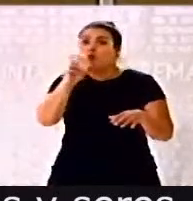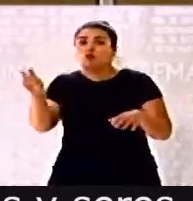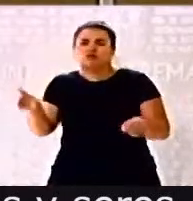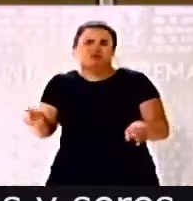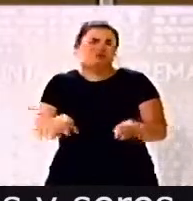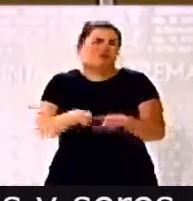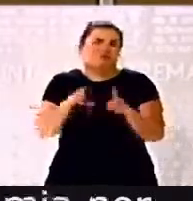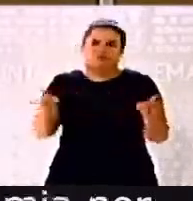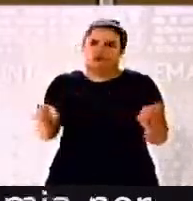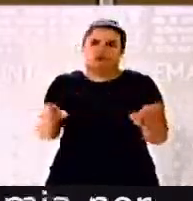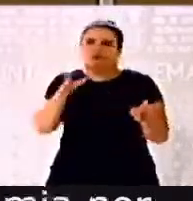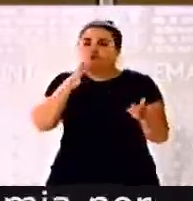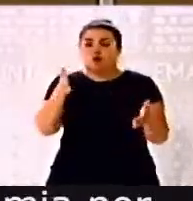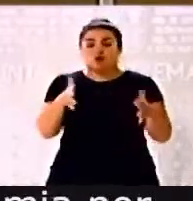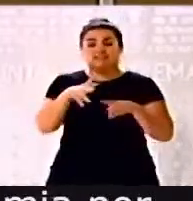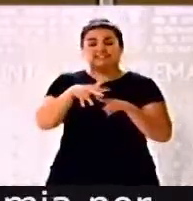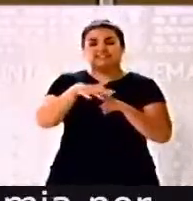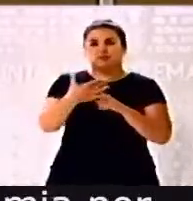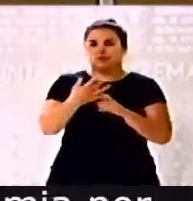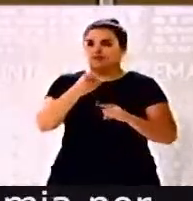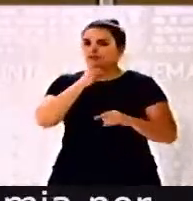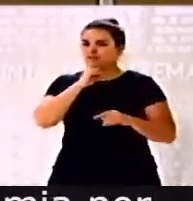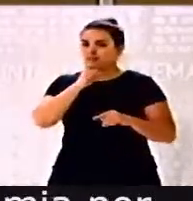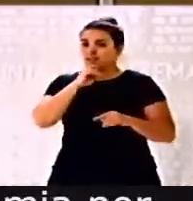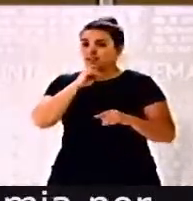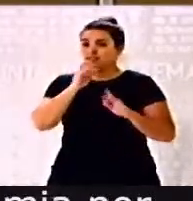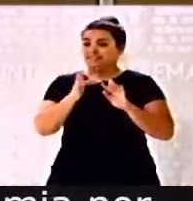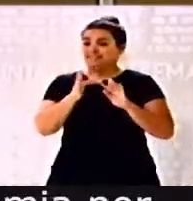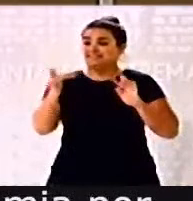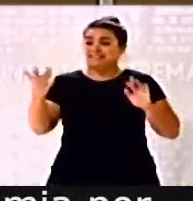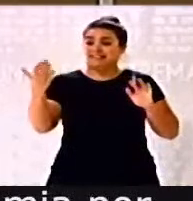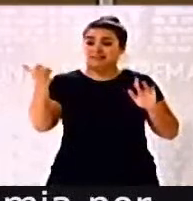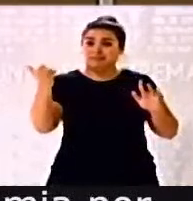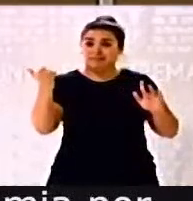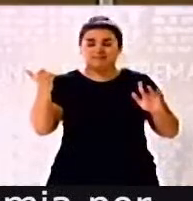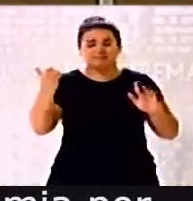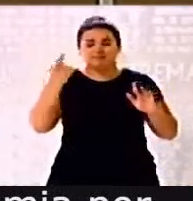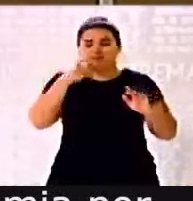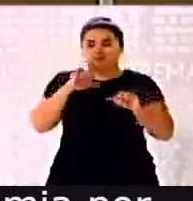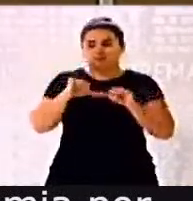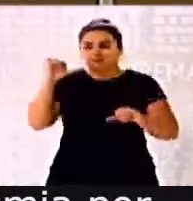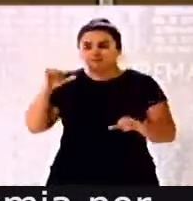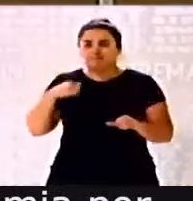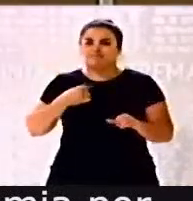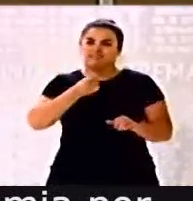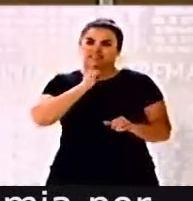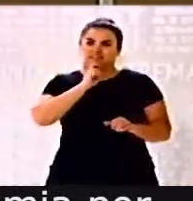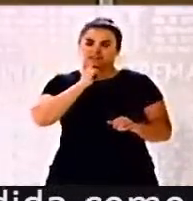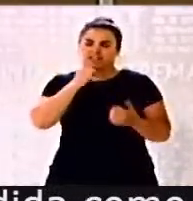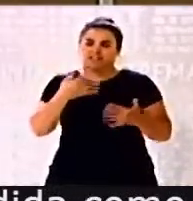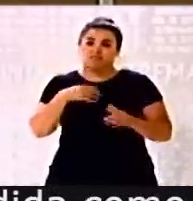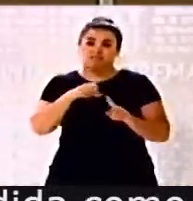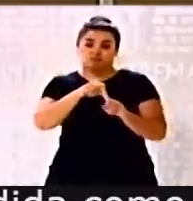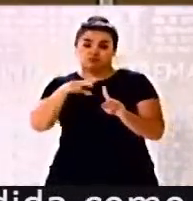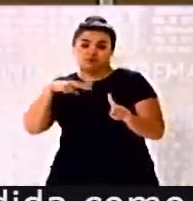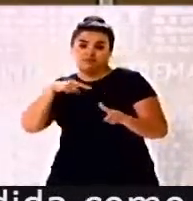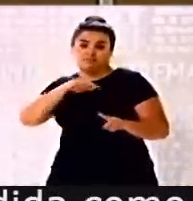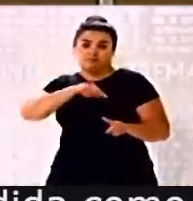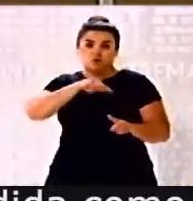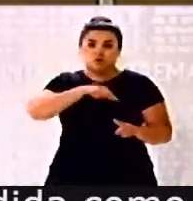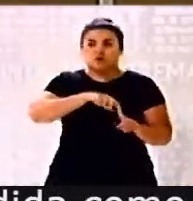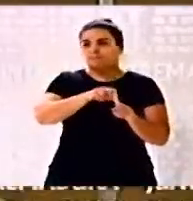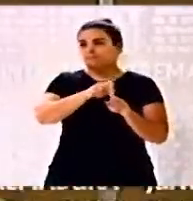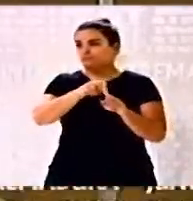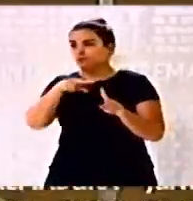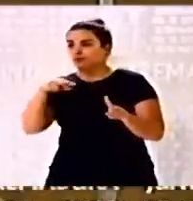sido difícil la despedida como estamos acostumbrados desde el punto de vista emocional y desde el